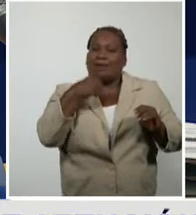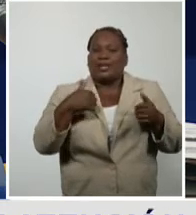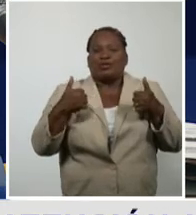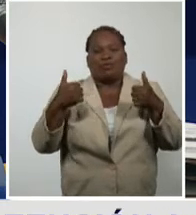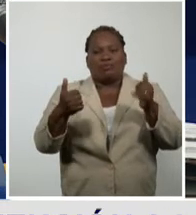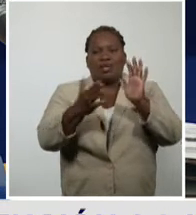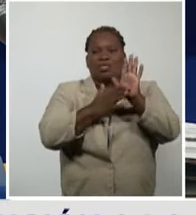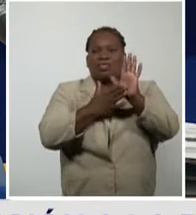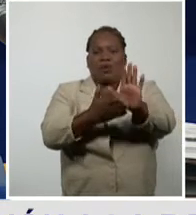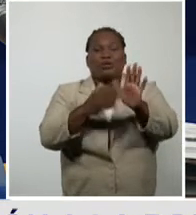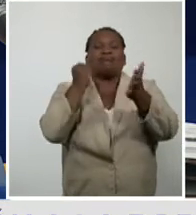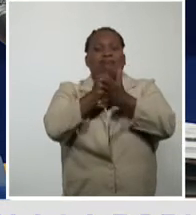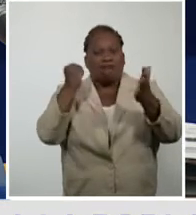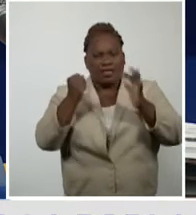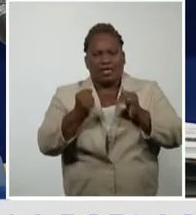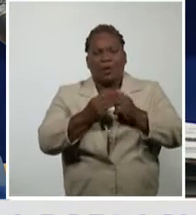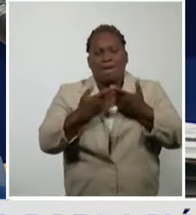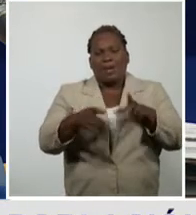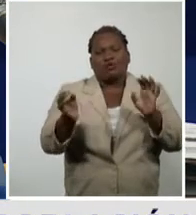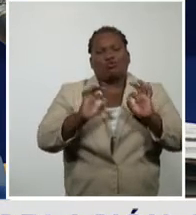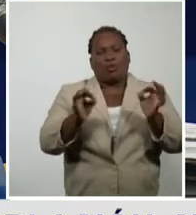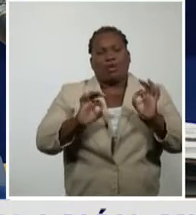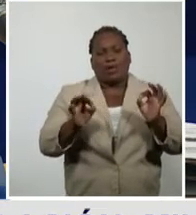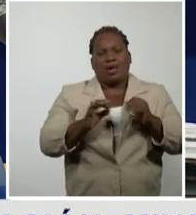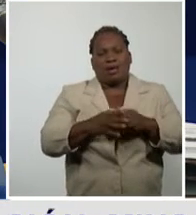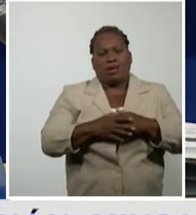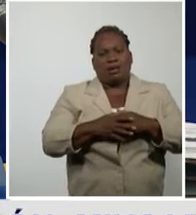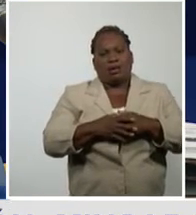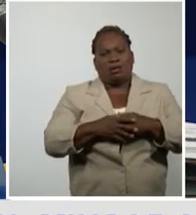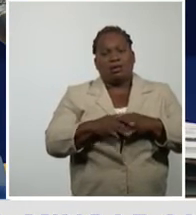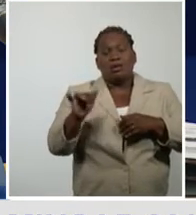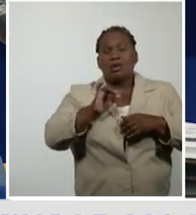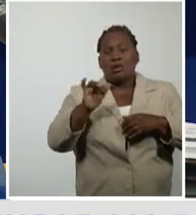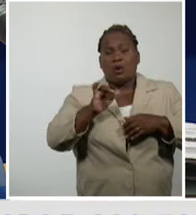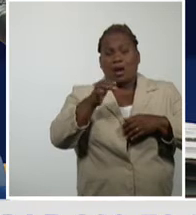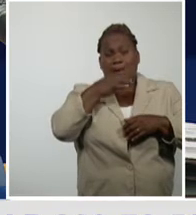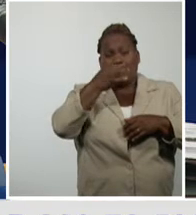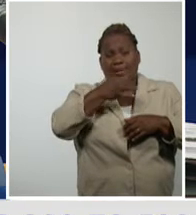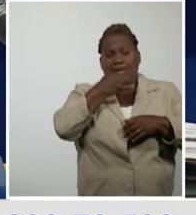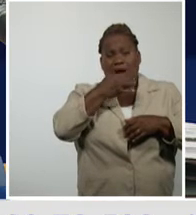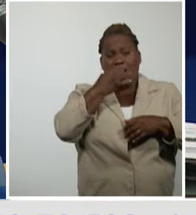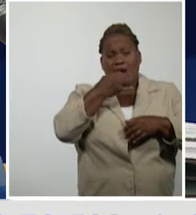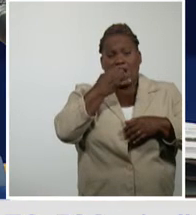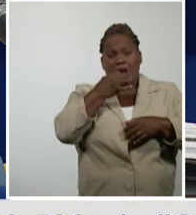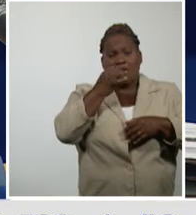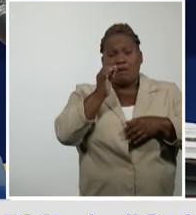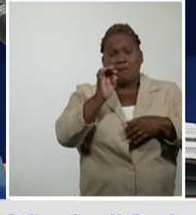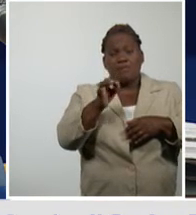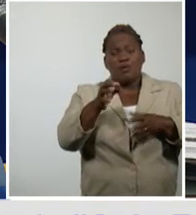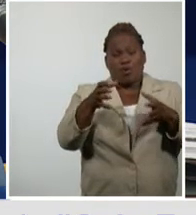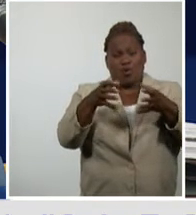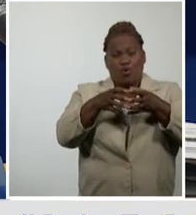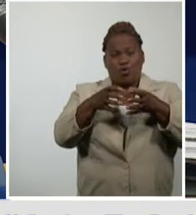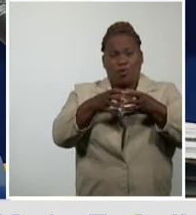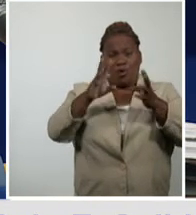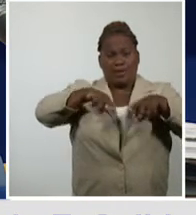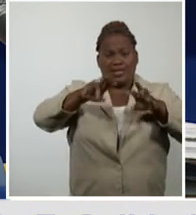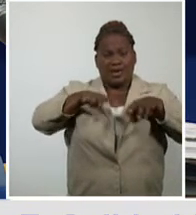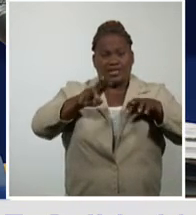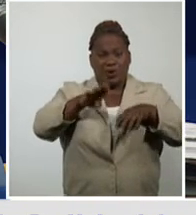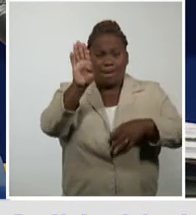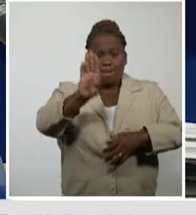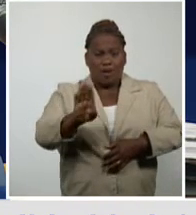una efectividad. Pero todavía, como reconoce el mismo Instituto de Investigaciones Biológicas